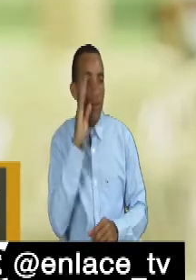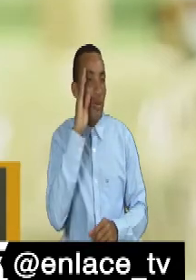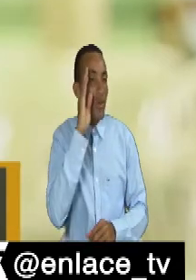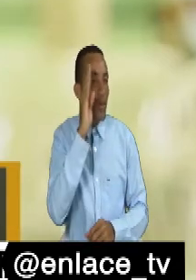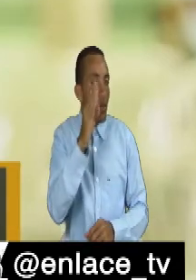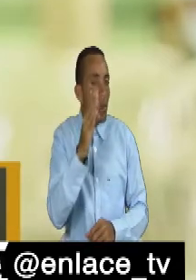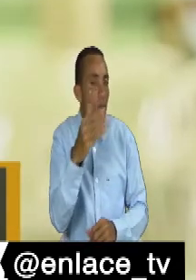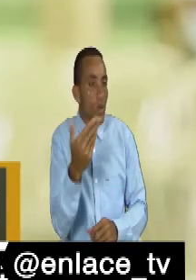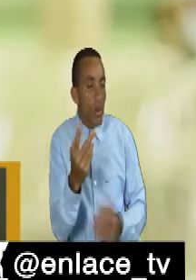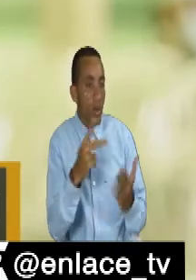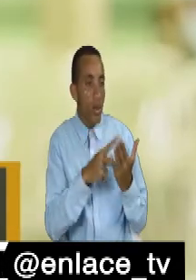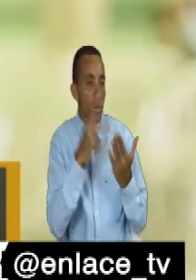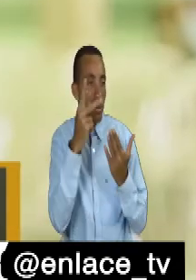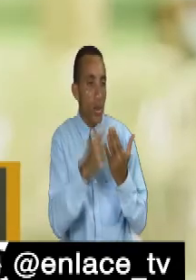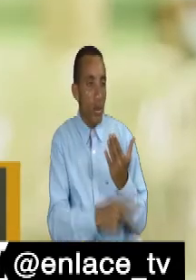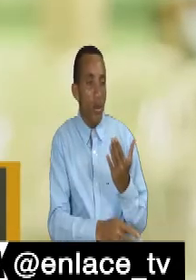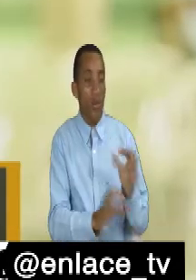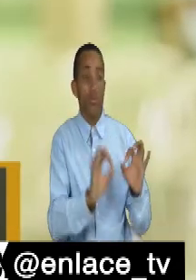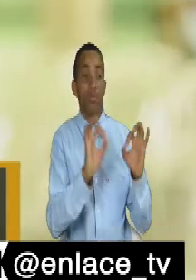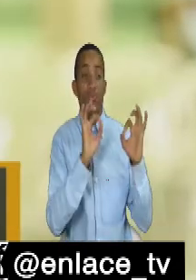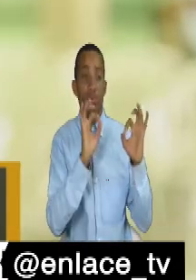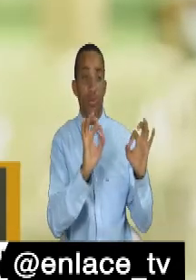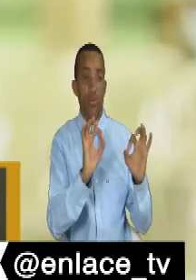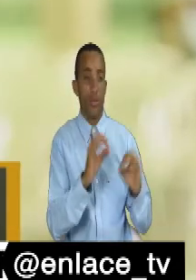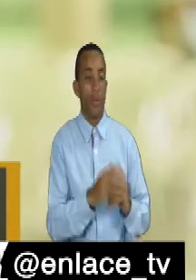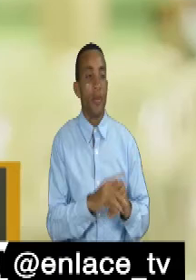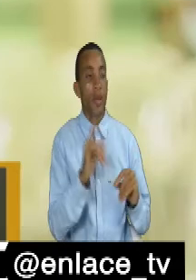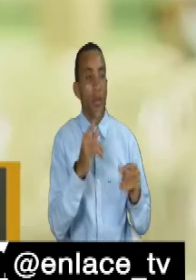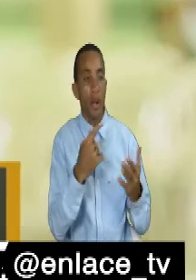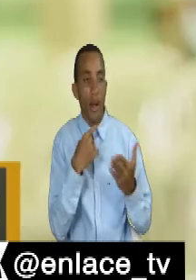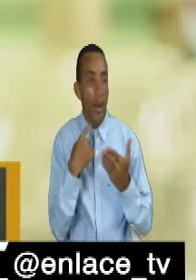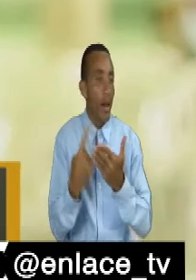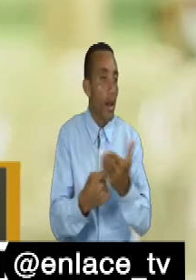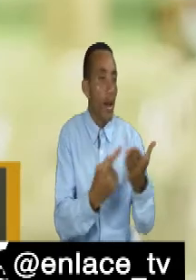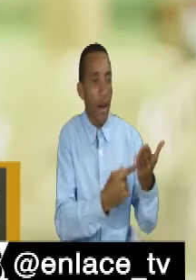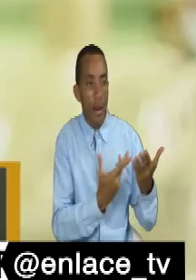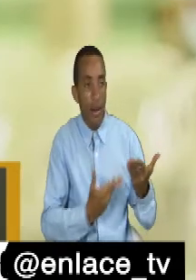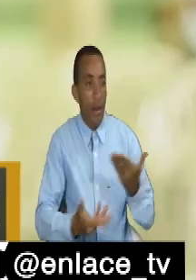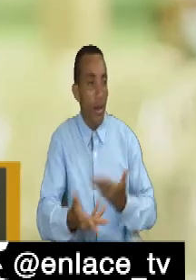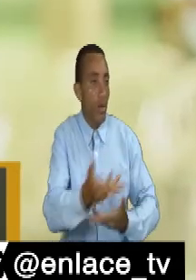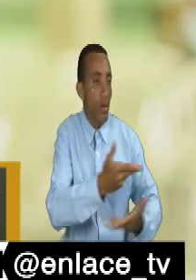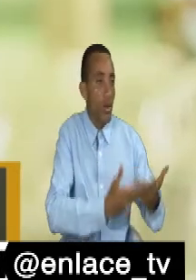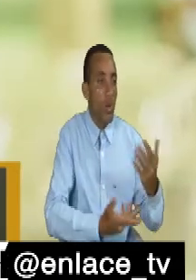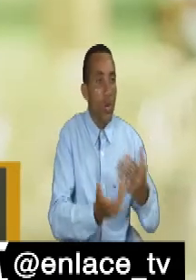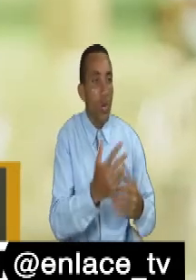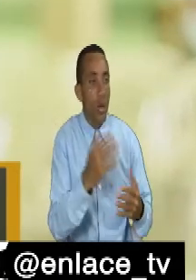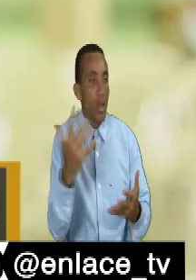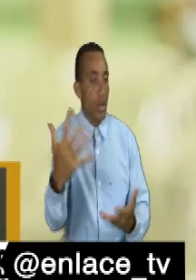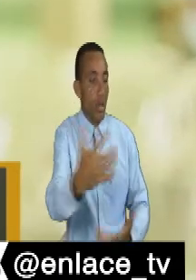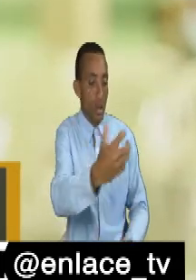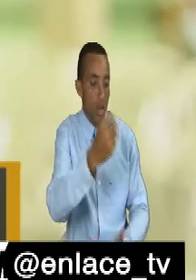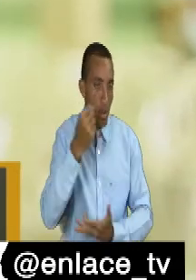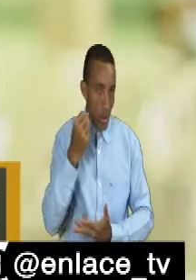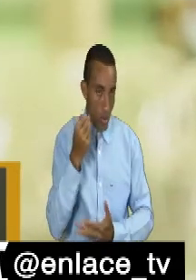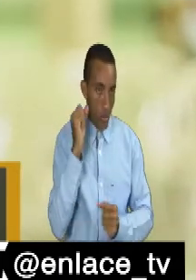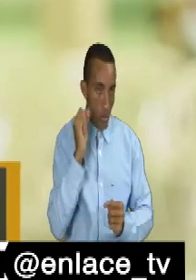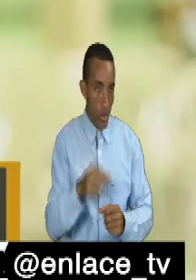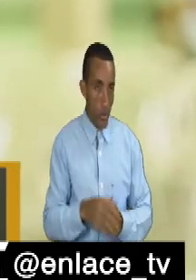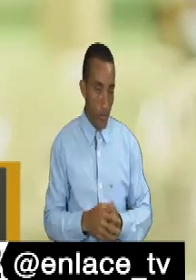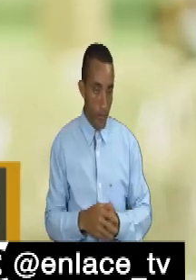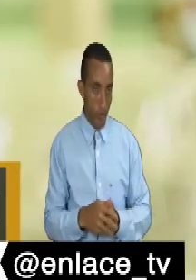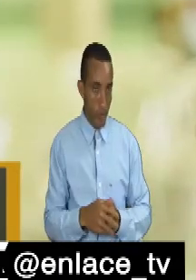identificar proyectos estratégicos y asimismo concertar voluntades que permitan focalizar recursos en el futuro. También pusimos de